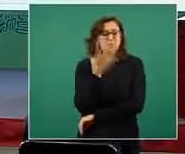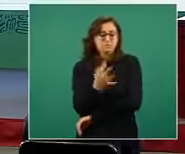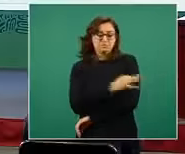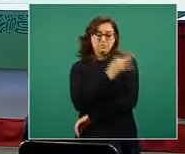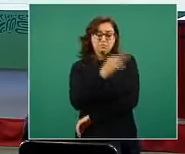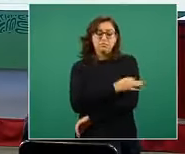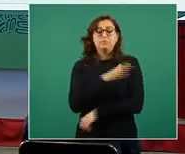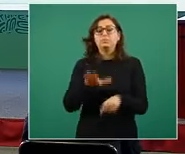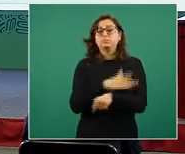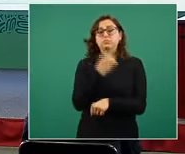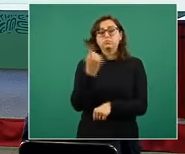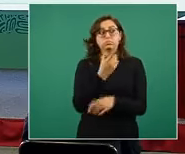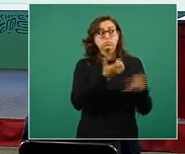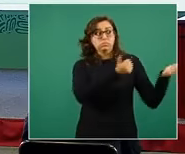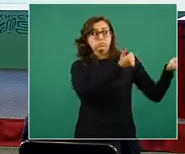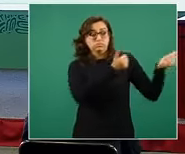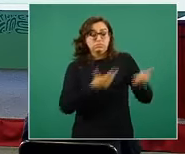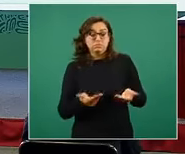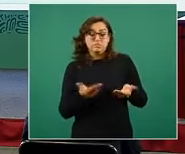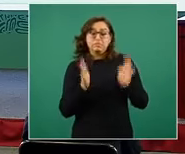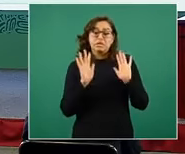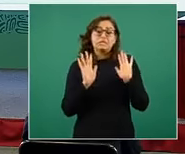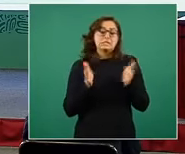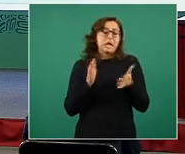uso del paquete. La siguiente,